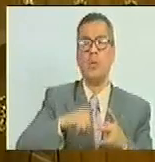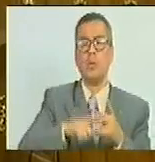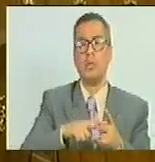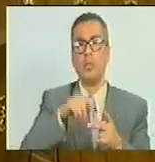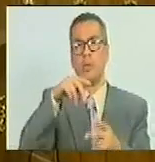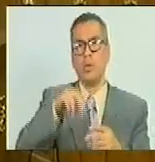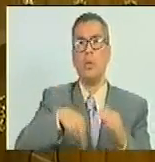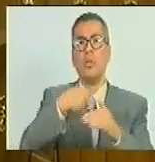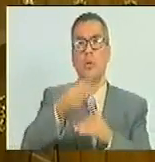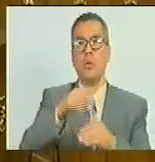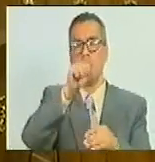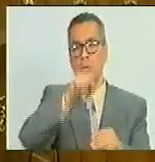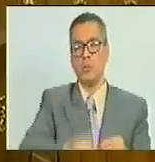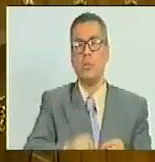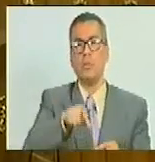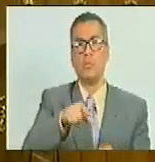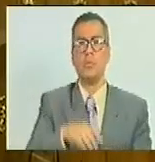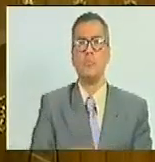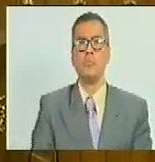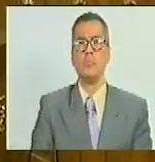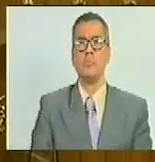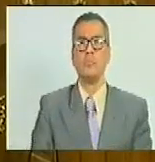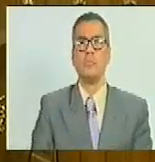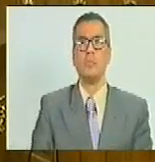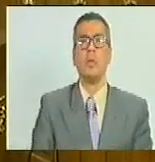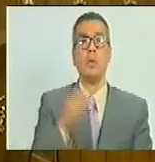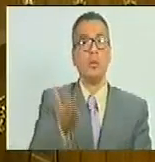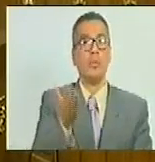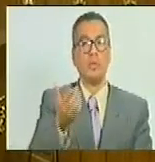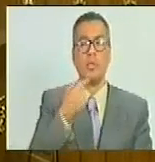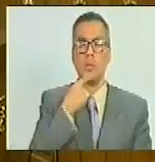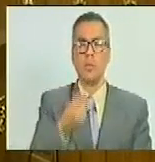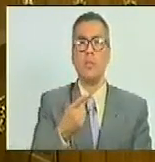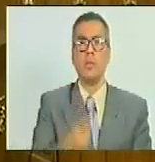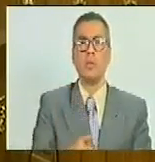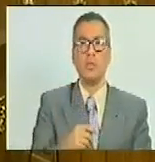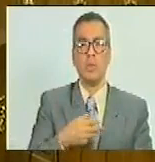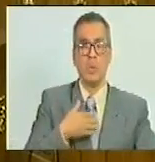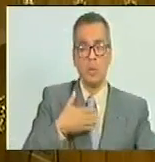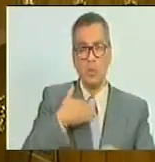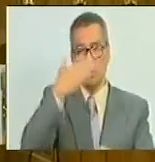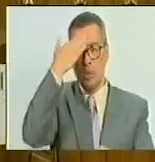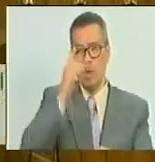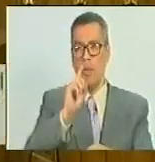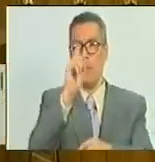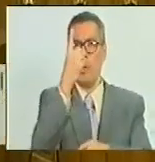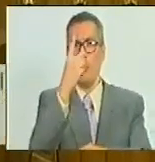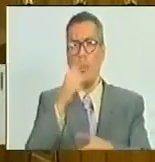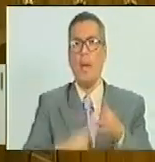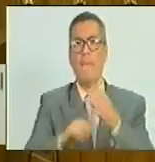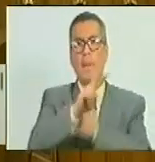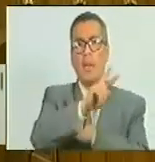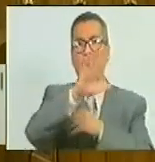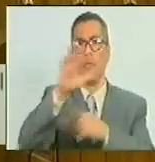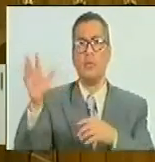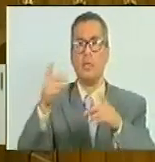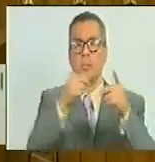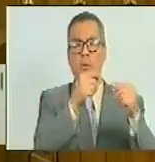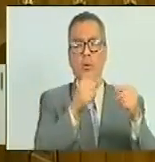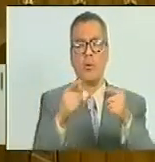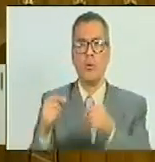Oriente Próximo hacia el sur. Es importante destacar que Turquía está entre las primeras 25